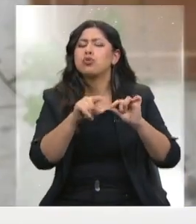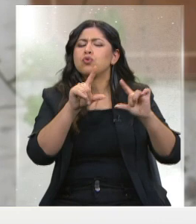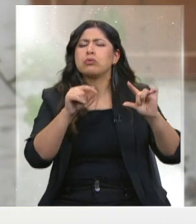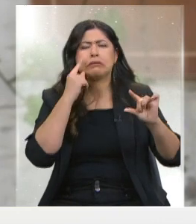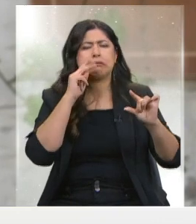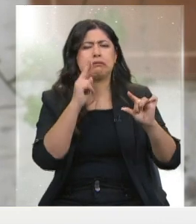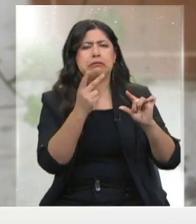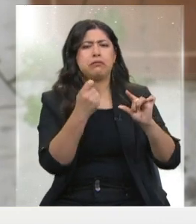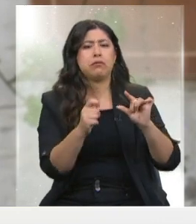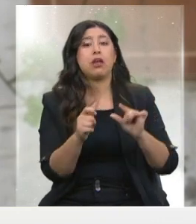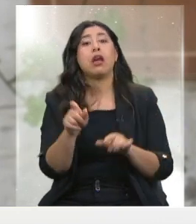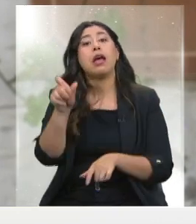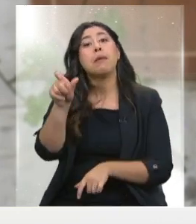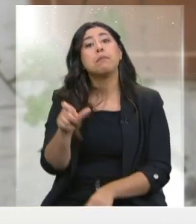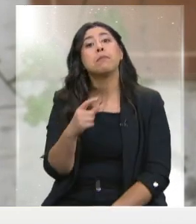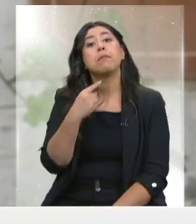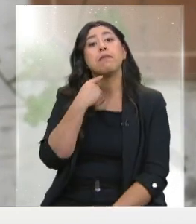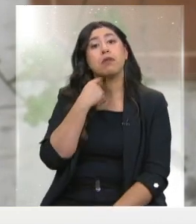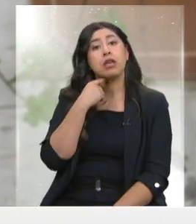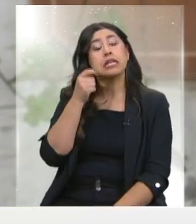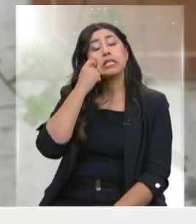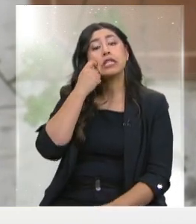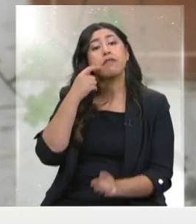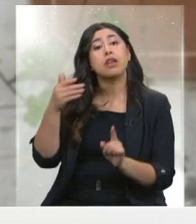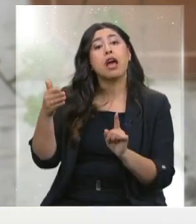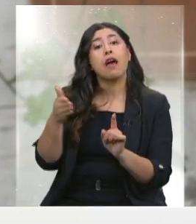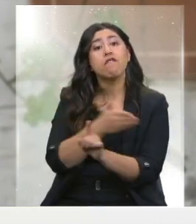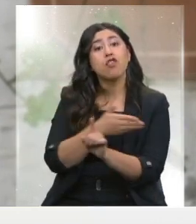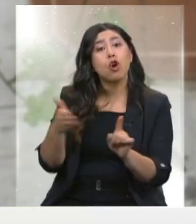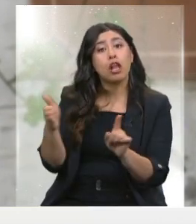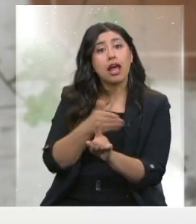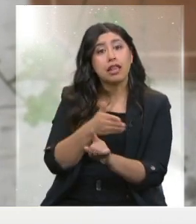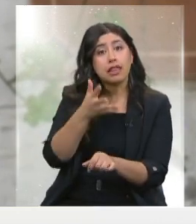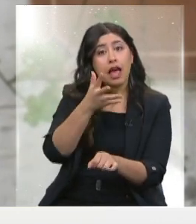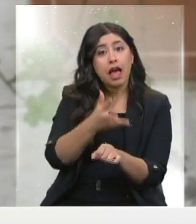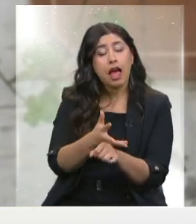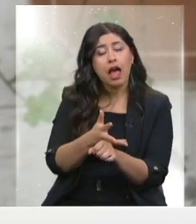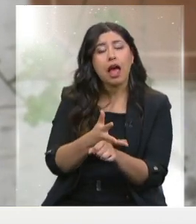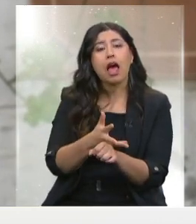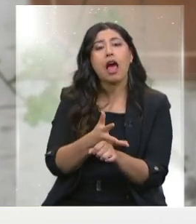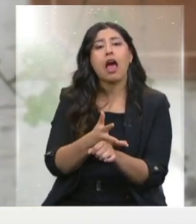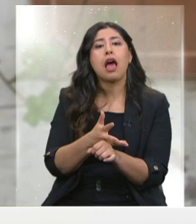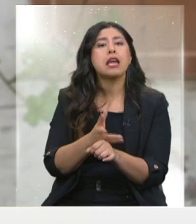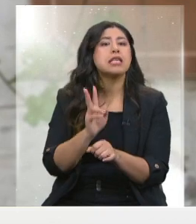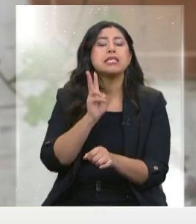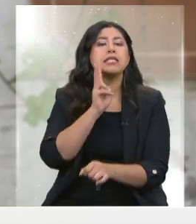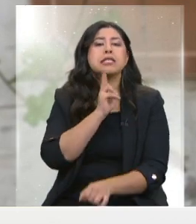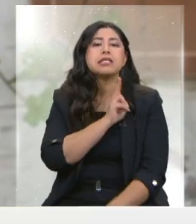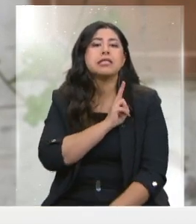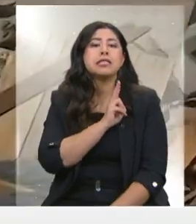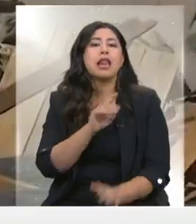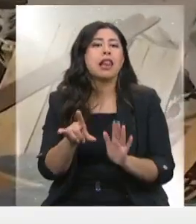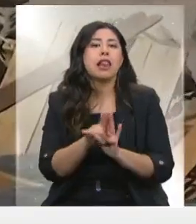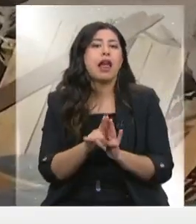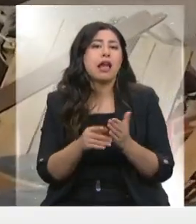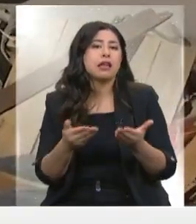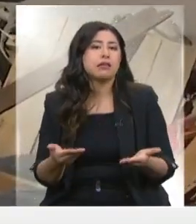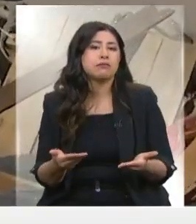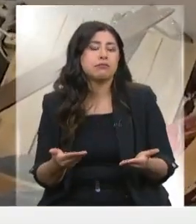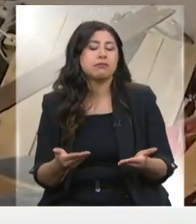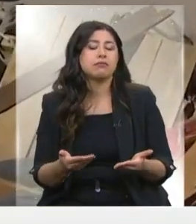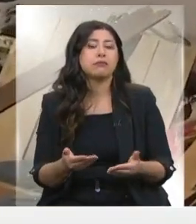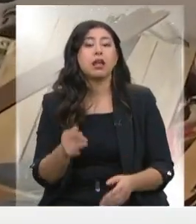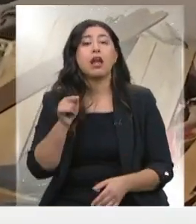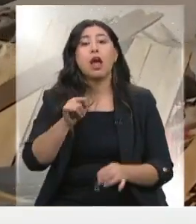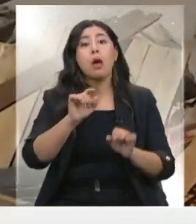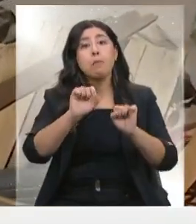se le obliga a demostrar que la usurpación fue violenta para que la ley lo proteja, se desnaturaliza totalmente la ley. El proyecto